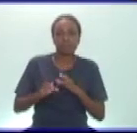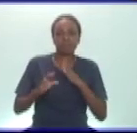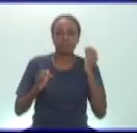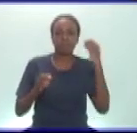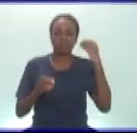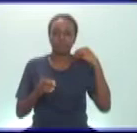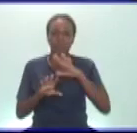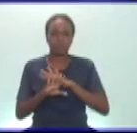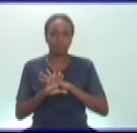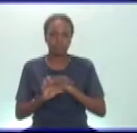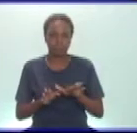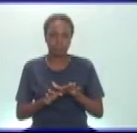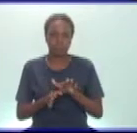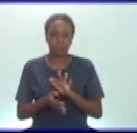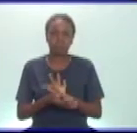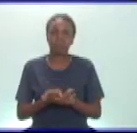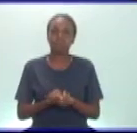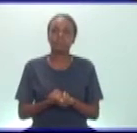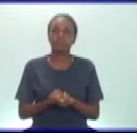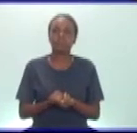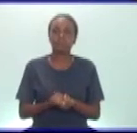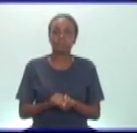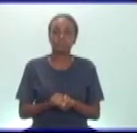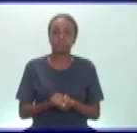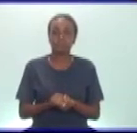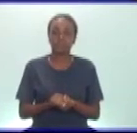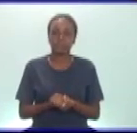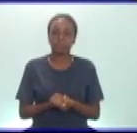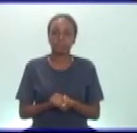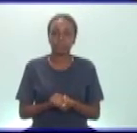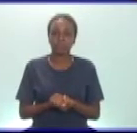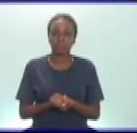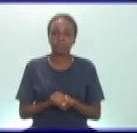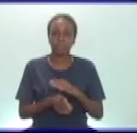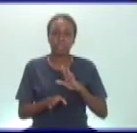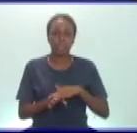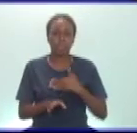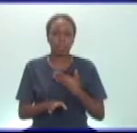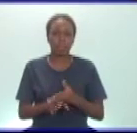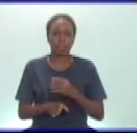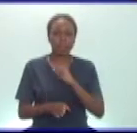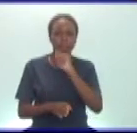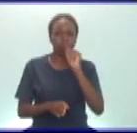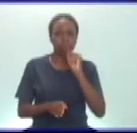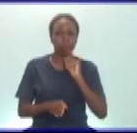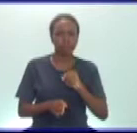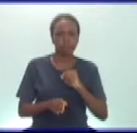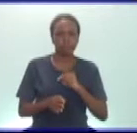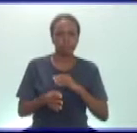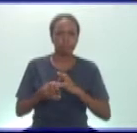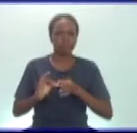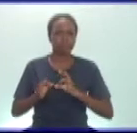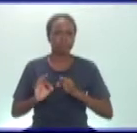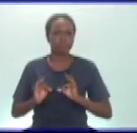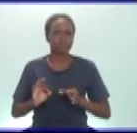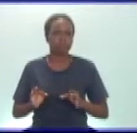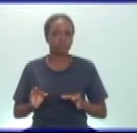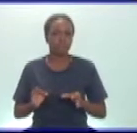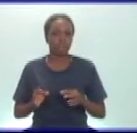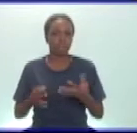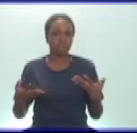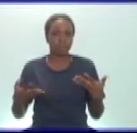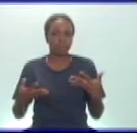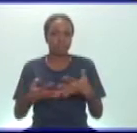verlo, pero no podemos crear esquemas. Después vienen las preguntas de gramática que están relacionadas a los contenidos de